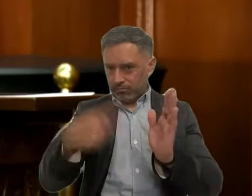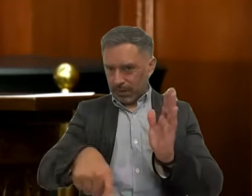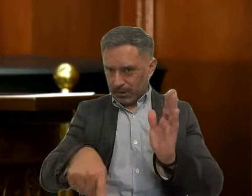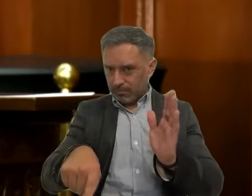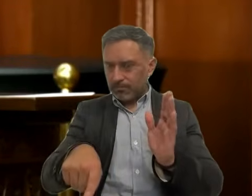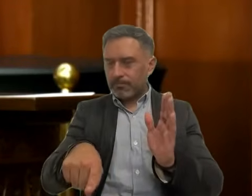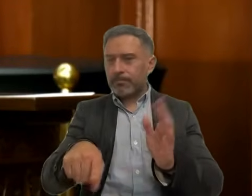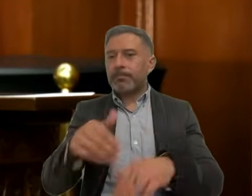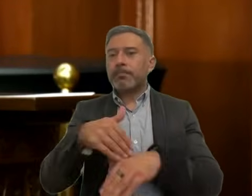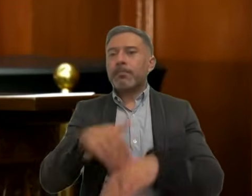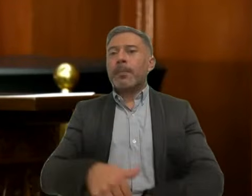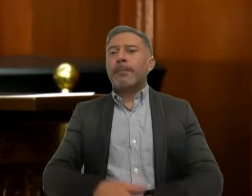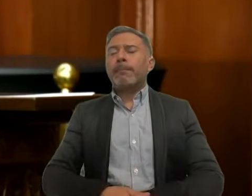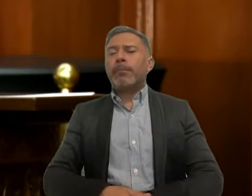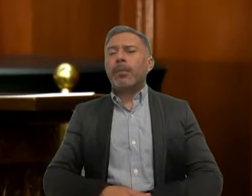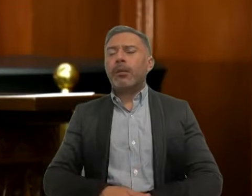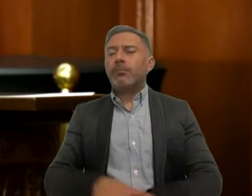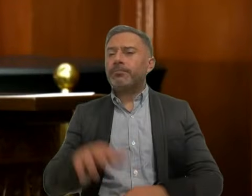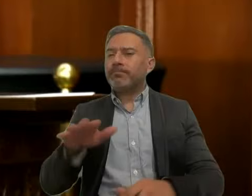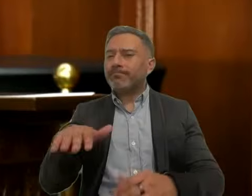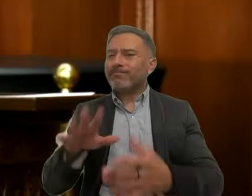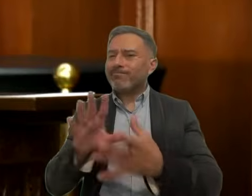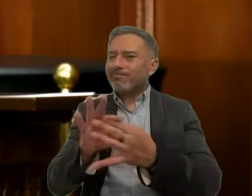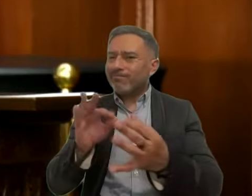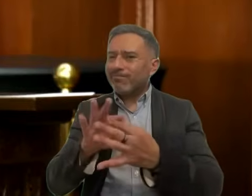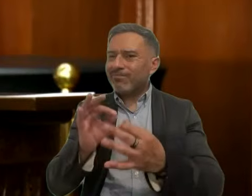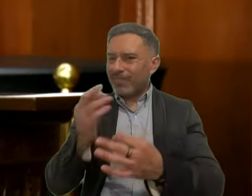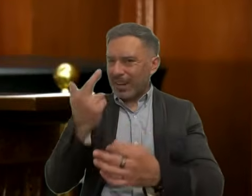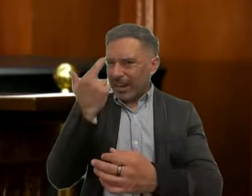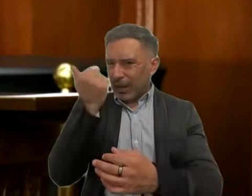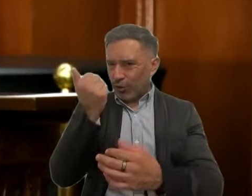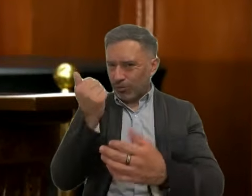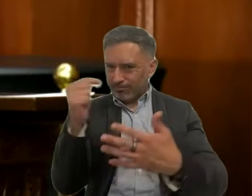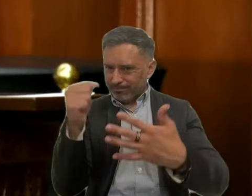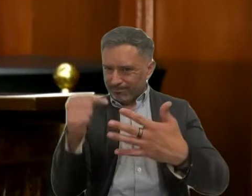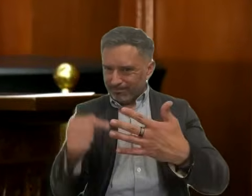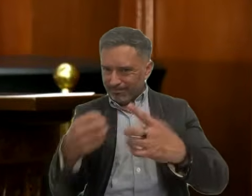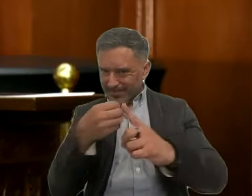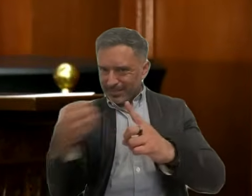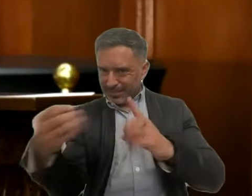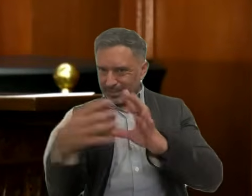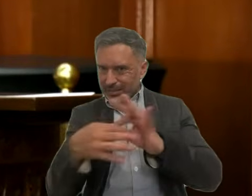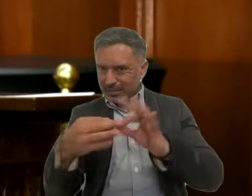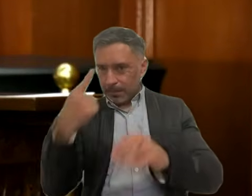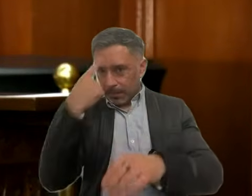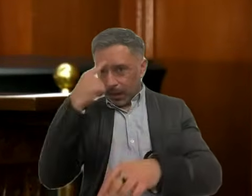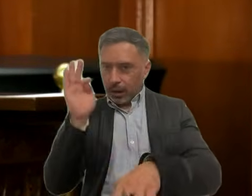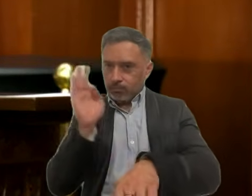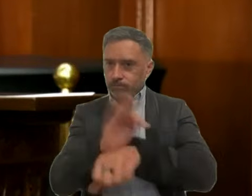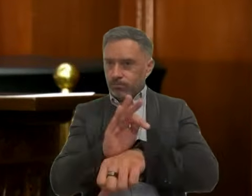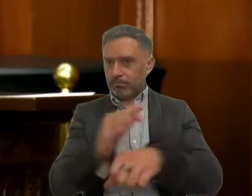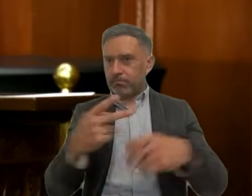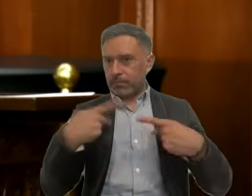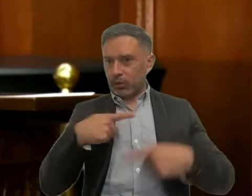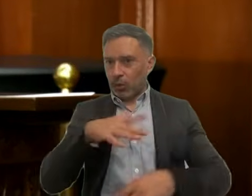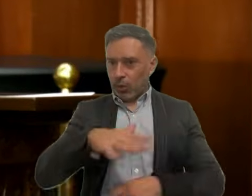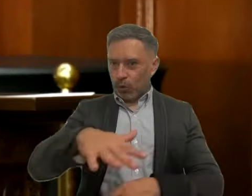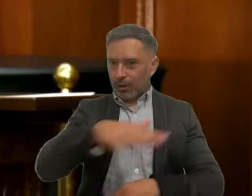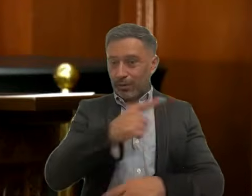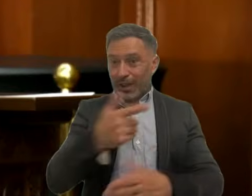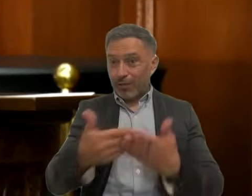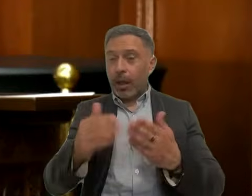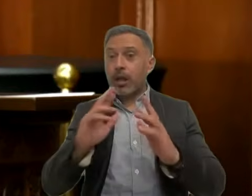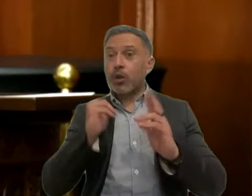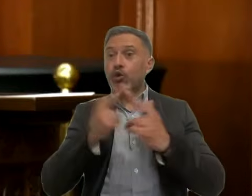lo expuesto y tomado en cuenta el propósito de beneficio social del periodo extraordinario,